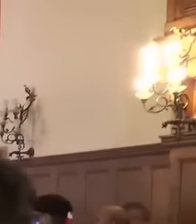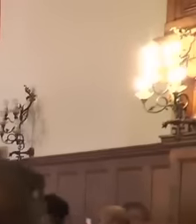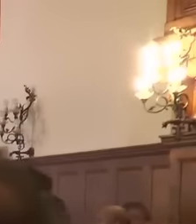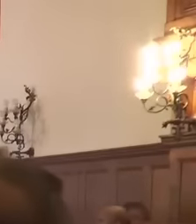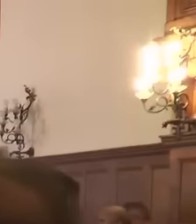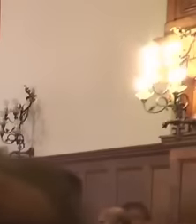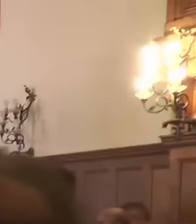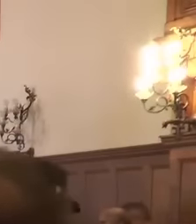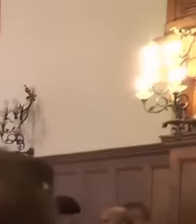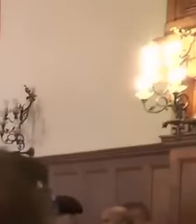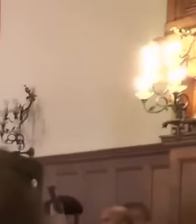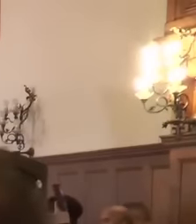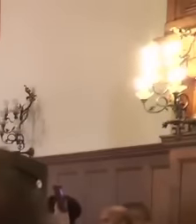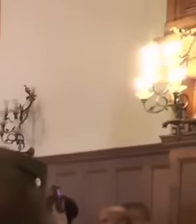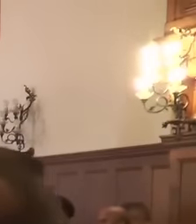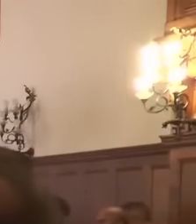j